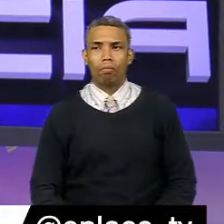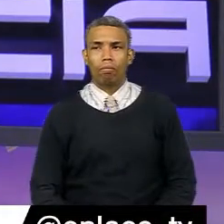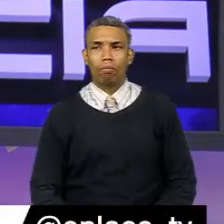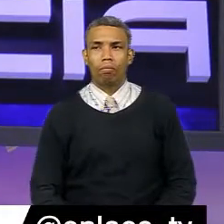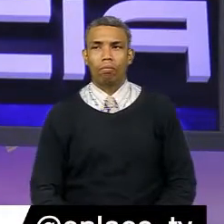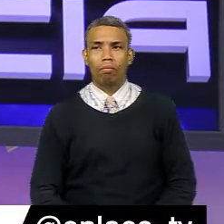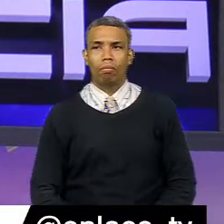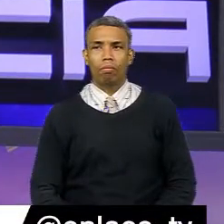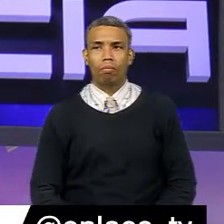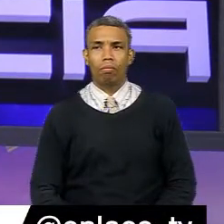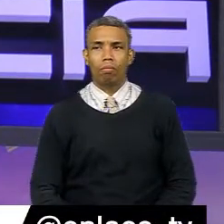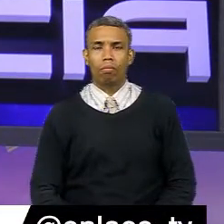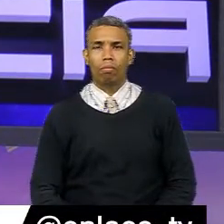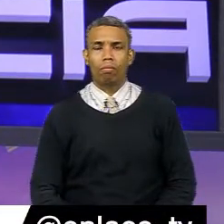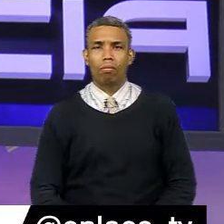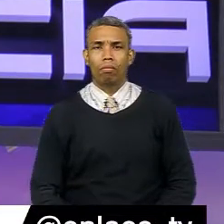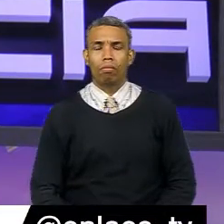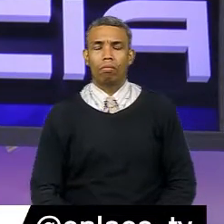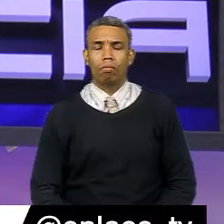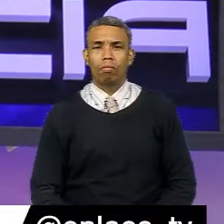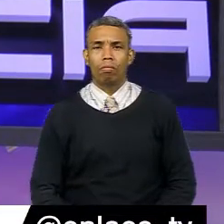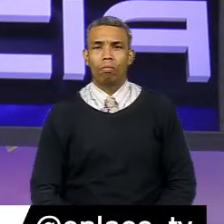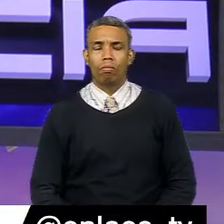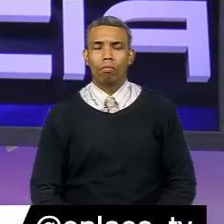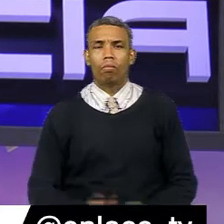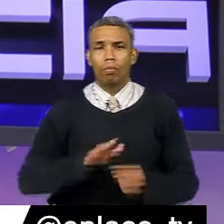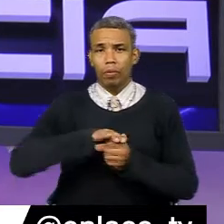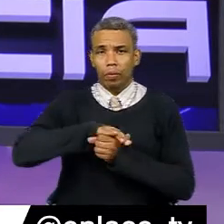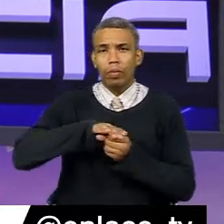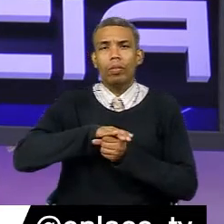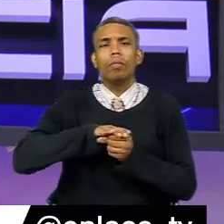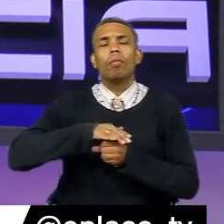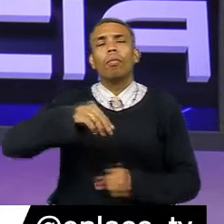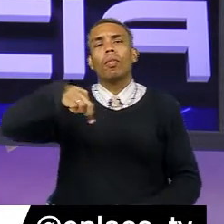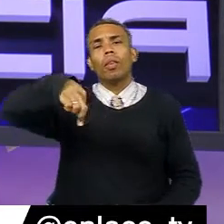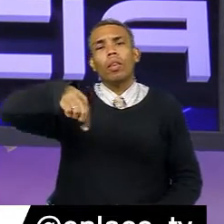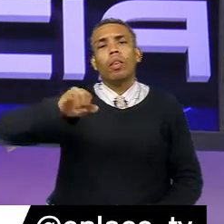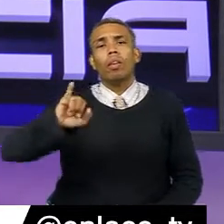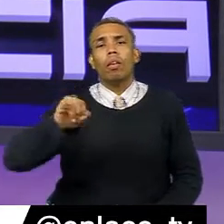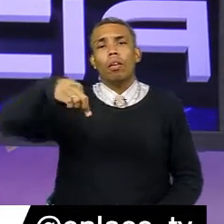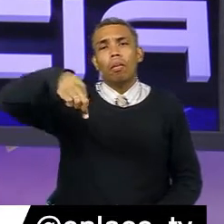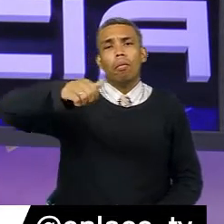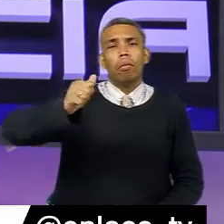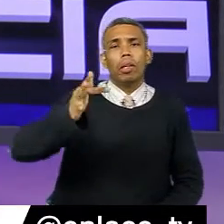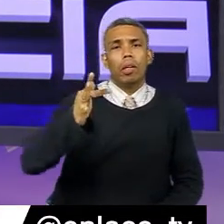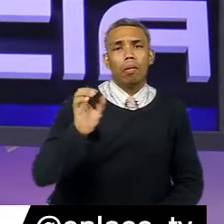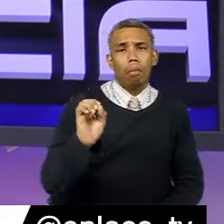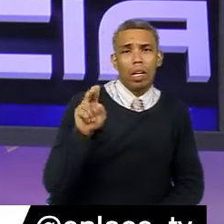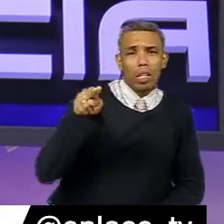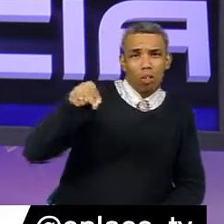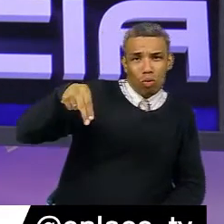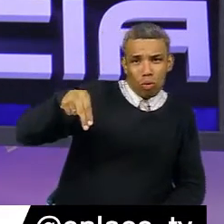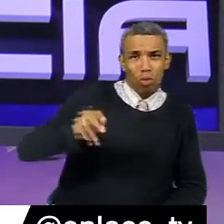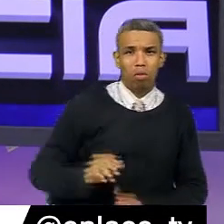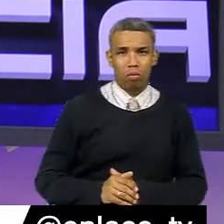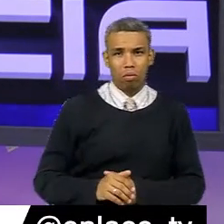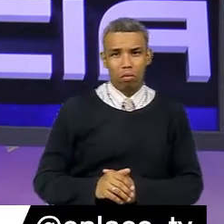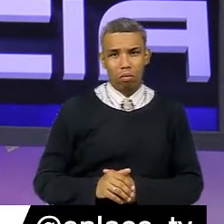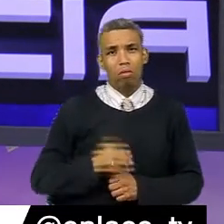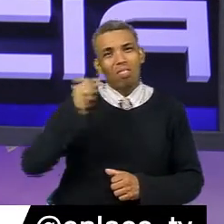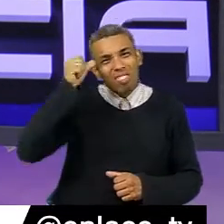Y a esta hora son retirados del Salón Comunal del barrio Ciudadela Pipatón los cuerpos sin vida de la mujer de 55 años y la niña de 5